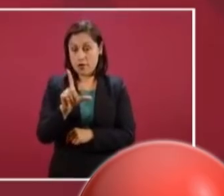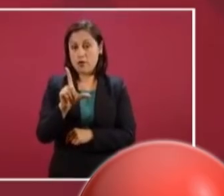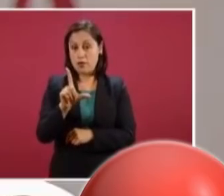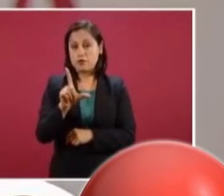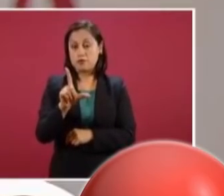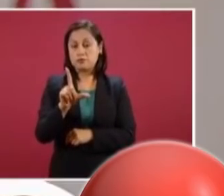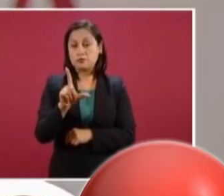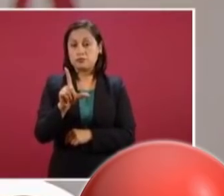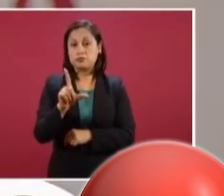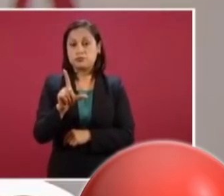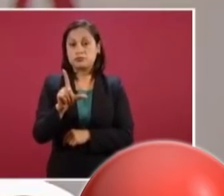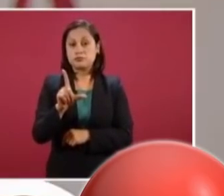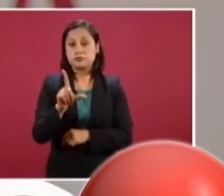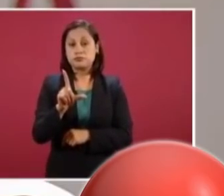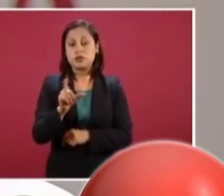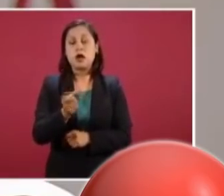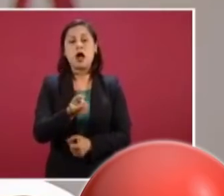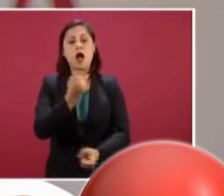empresarios